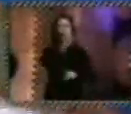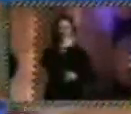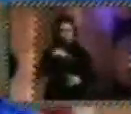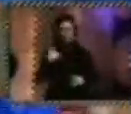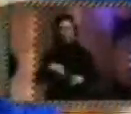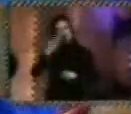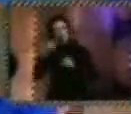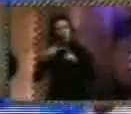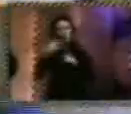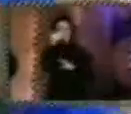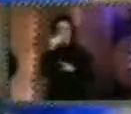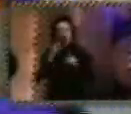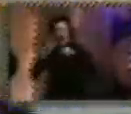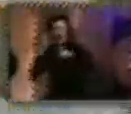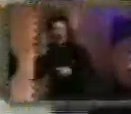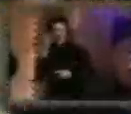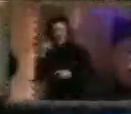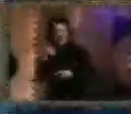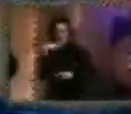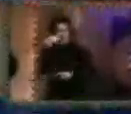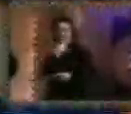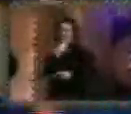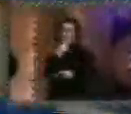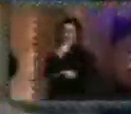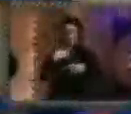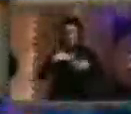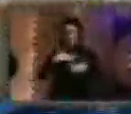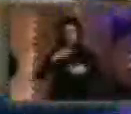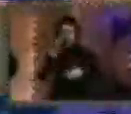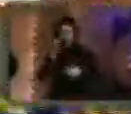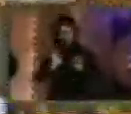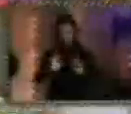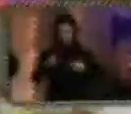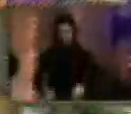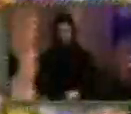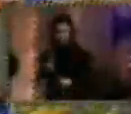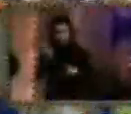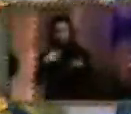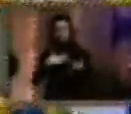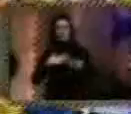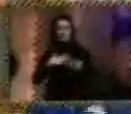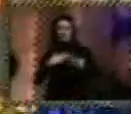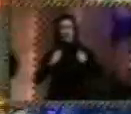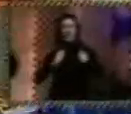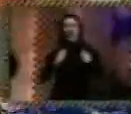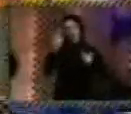la niña me habla en inglés. Y mira ser un cabrón.